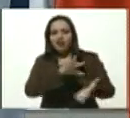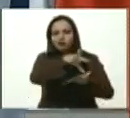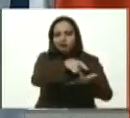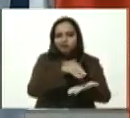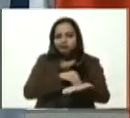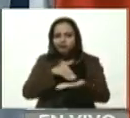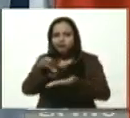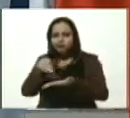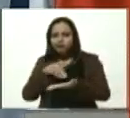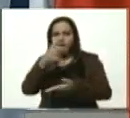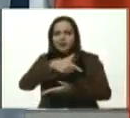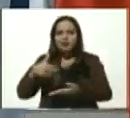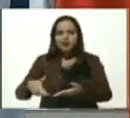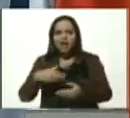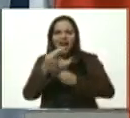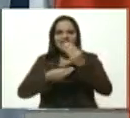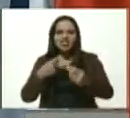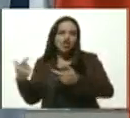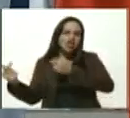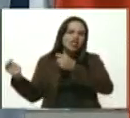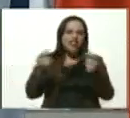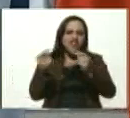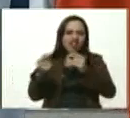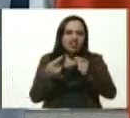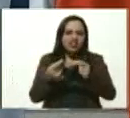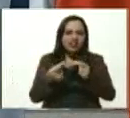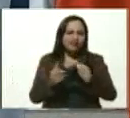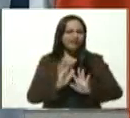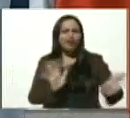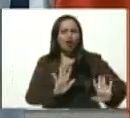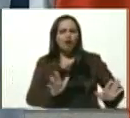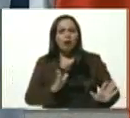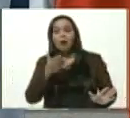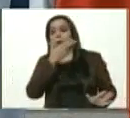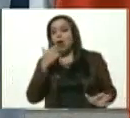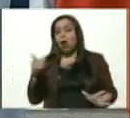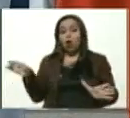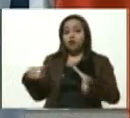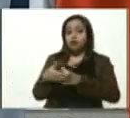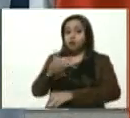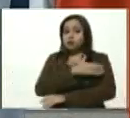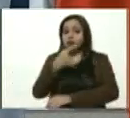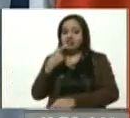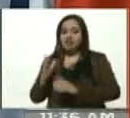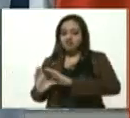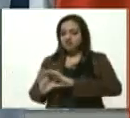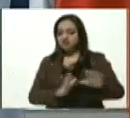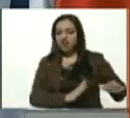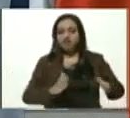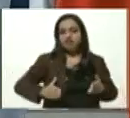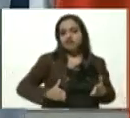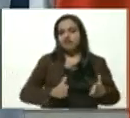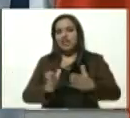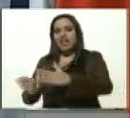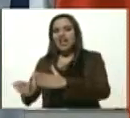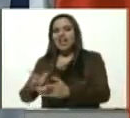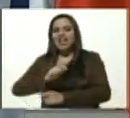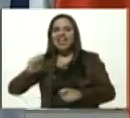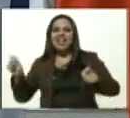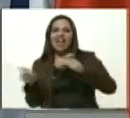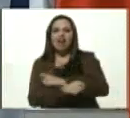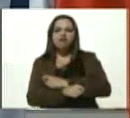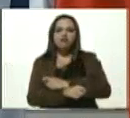el espacio del debate para que fuese esto que estoy acá mencionando el